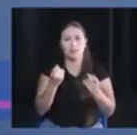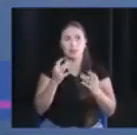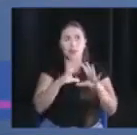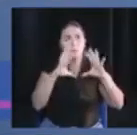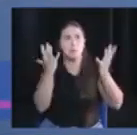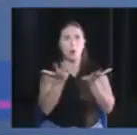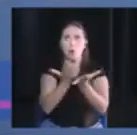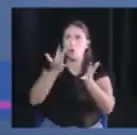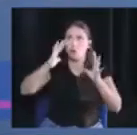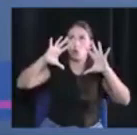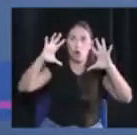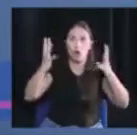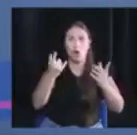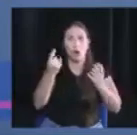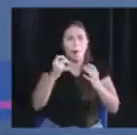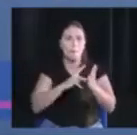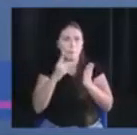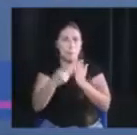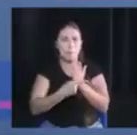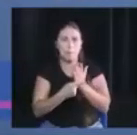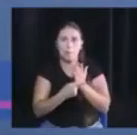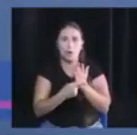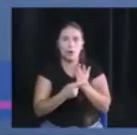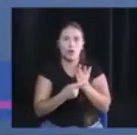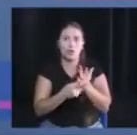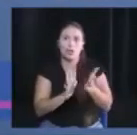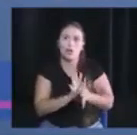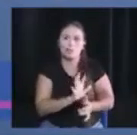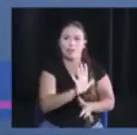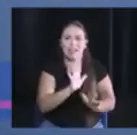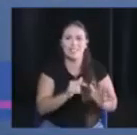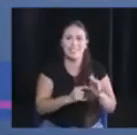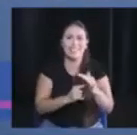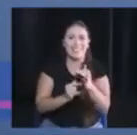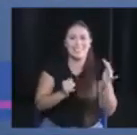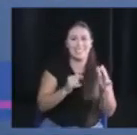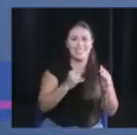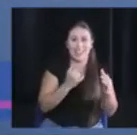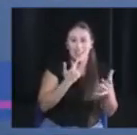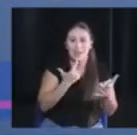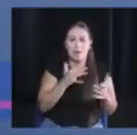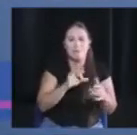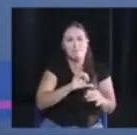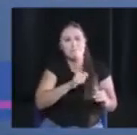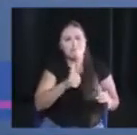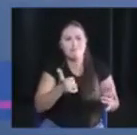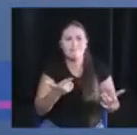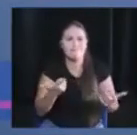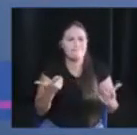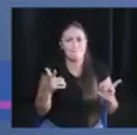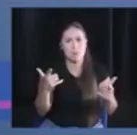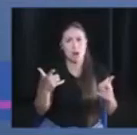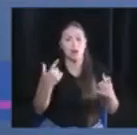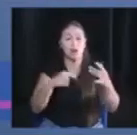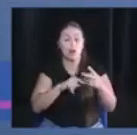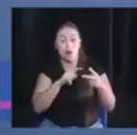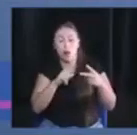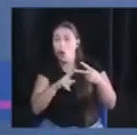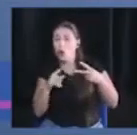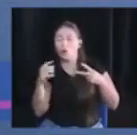mundo los proyectos tradicionales de la izquierda no han sido demasiado exitosos. Y el